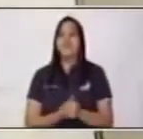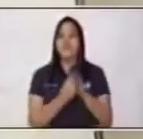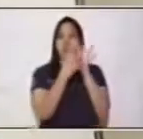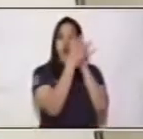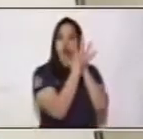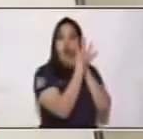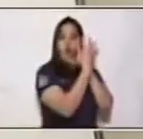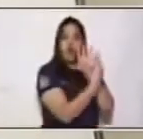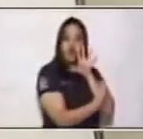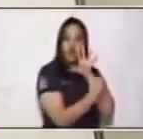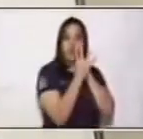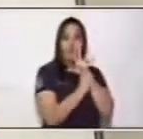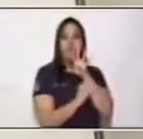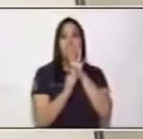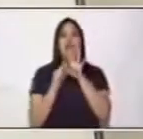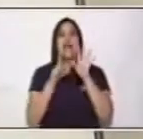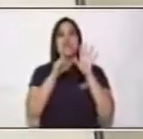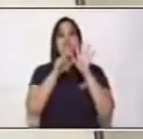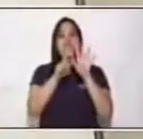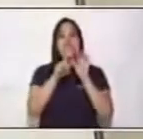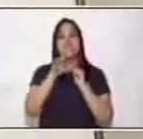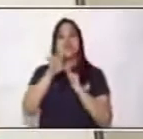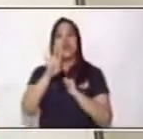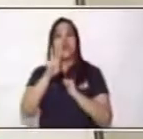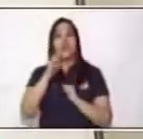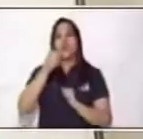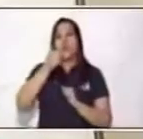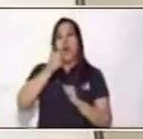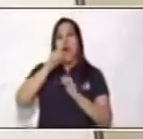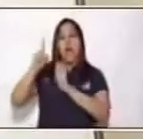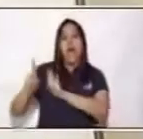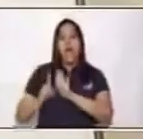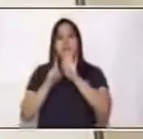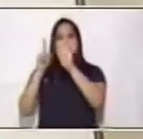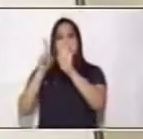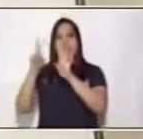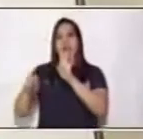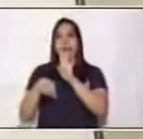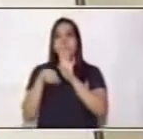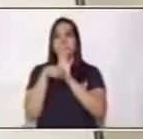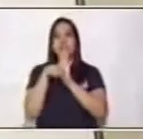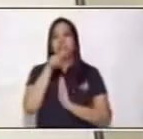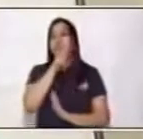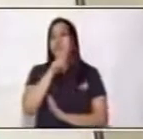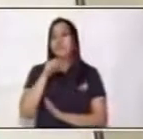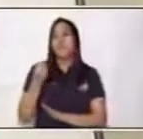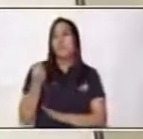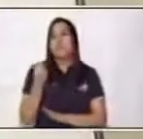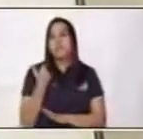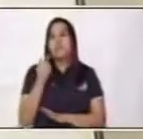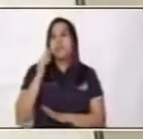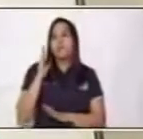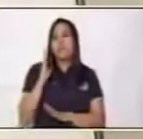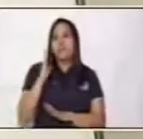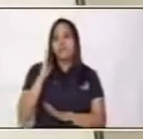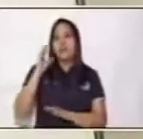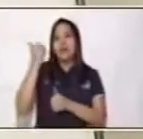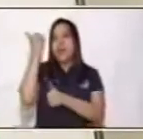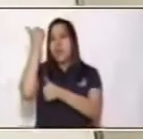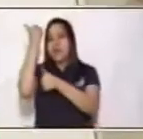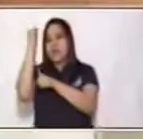Copiamos entonces 64a a la sexta menos 125b a la